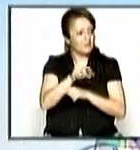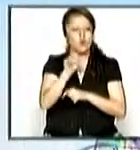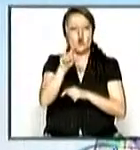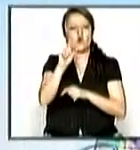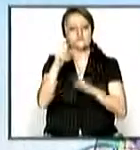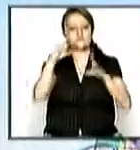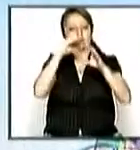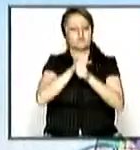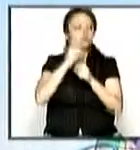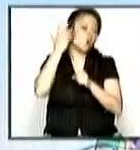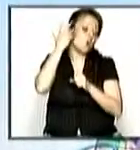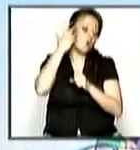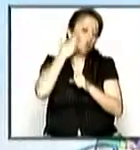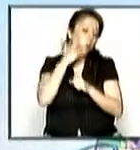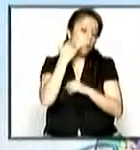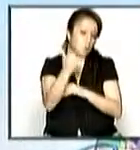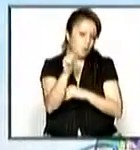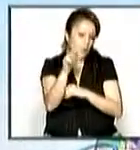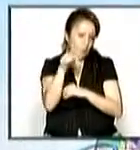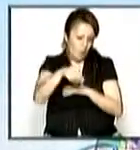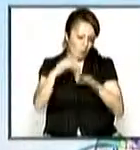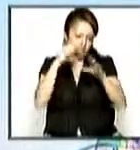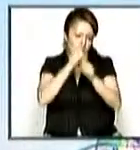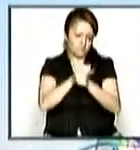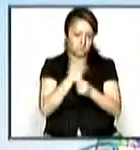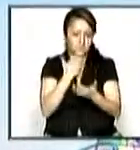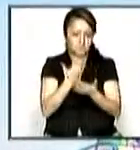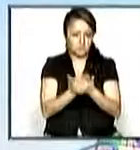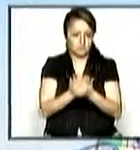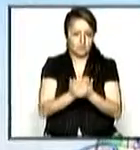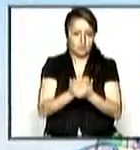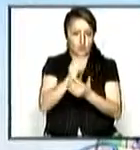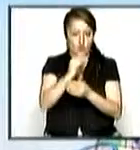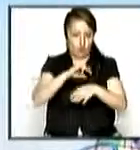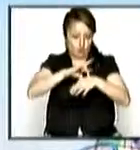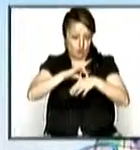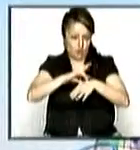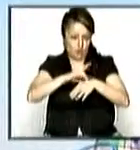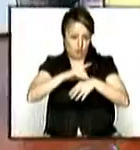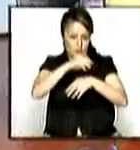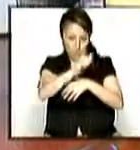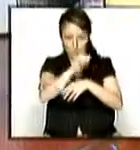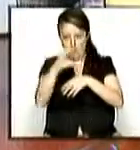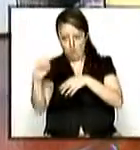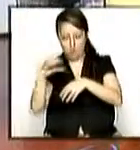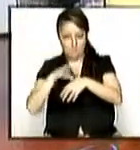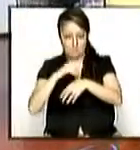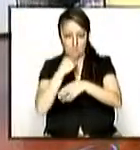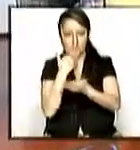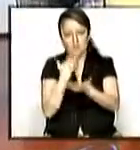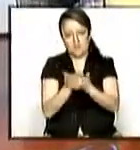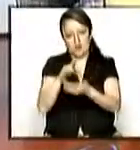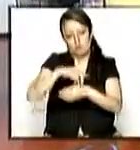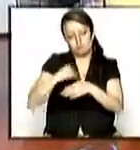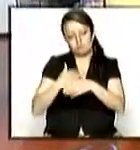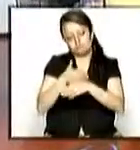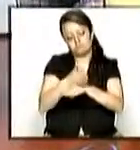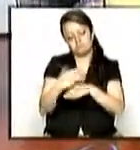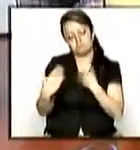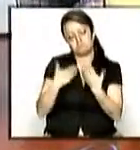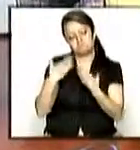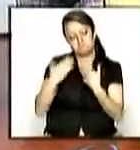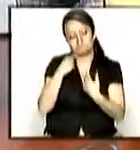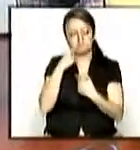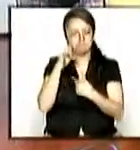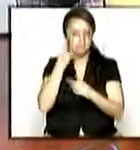de la noche todos los días en las remisiones de Conexión Vital. Doctor Oscar Iván, doctora Adriana Maya, muchas gracias por compartir con nosotros este